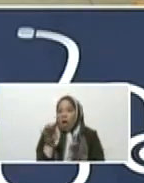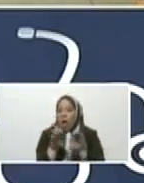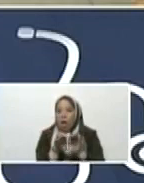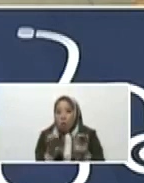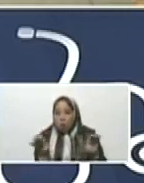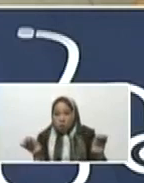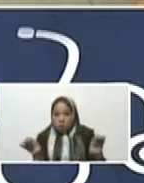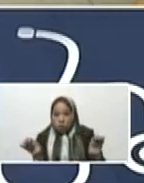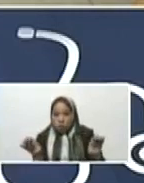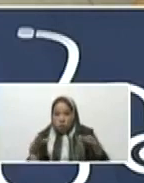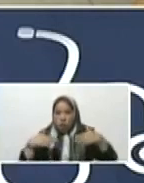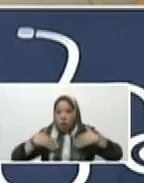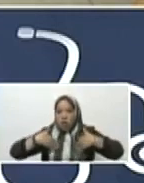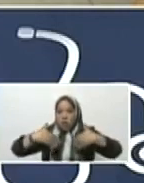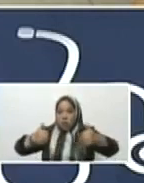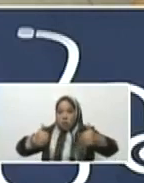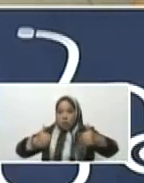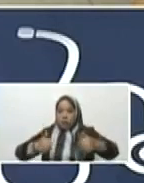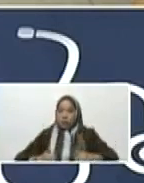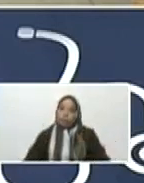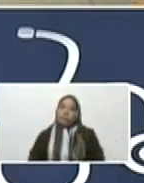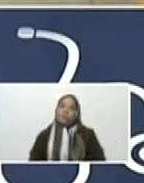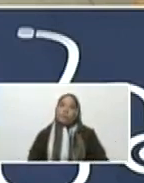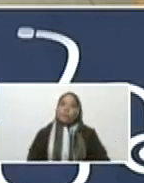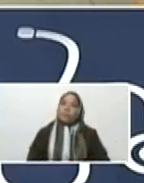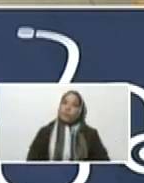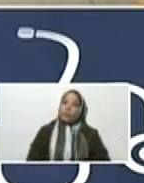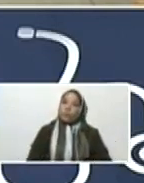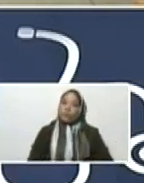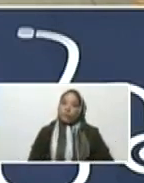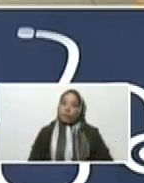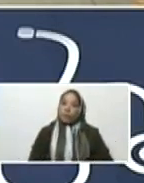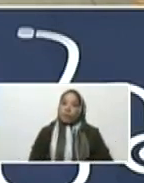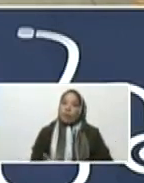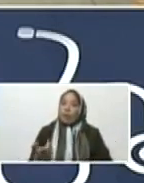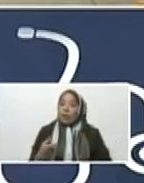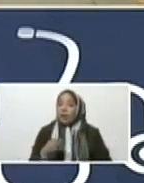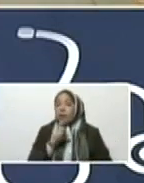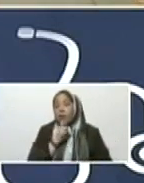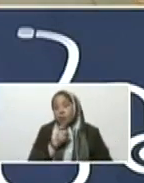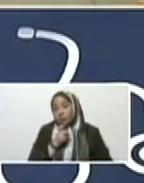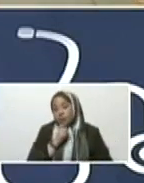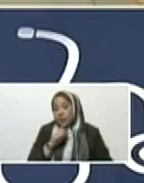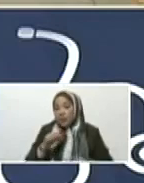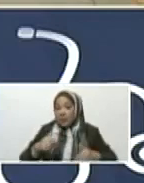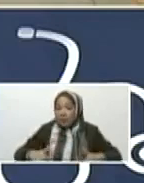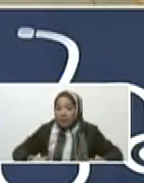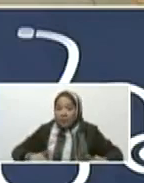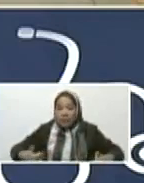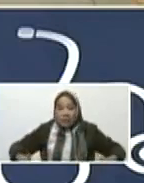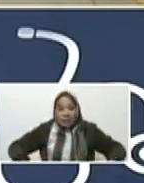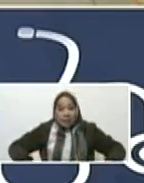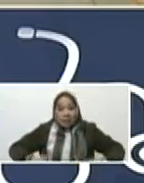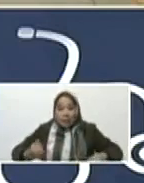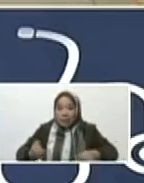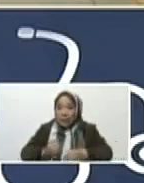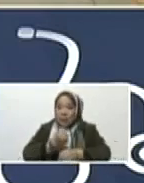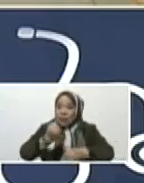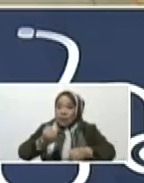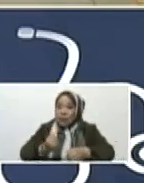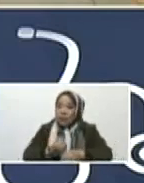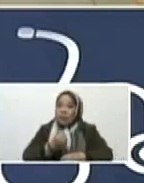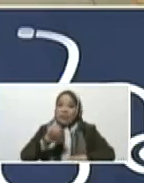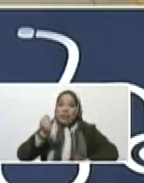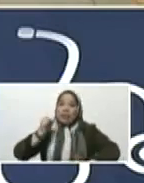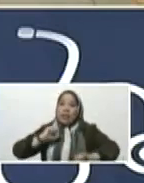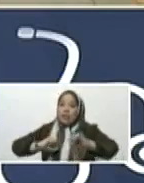educación y salud. Entonces tenemos que entrarle durísimo, porque fíjate, nosotros enfrentamos muy